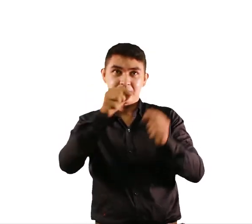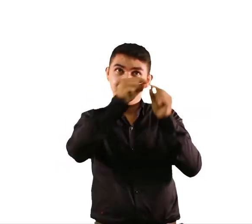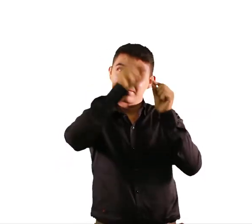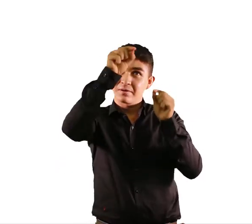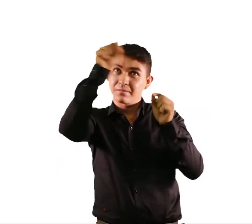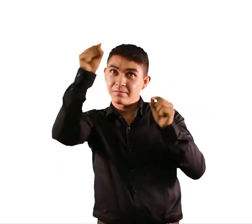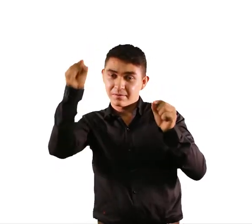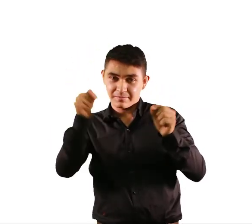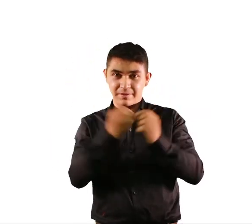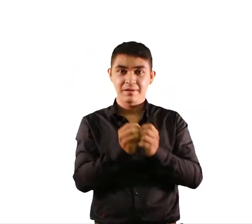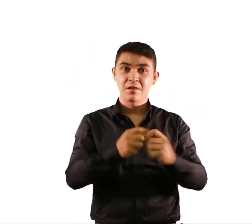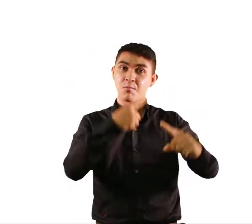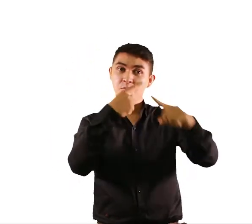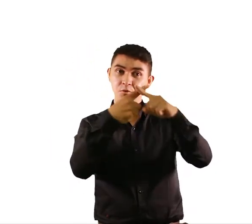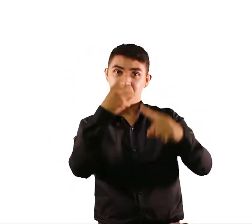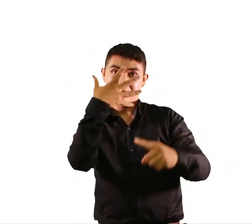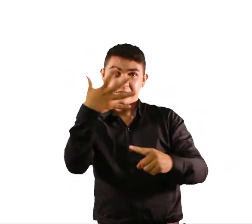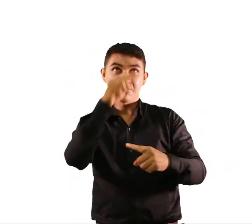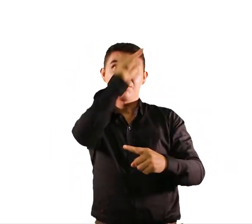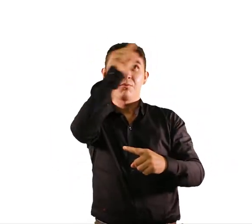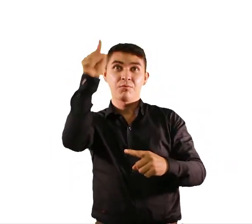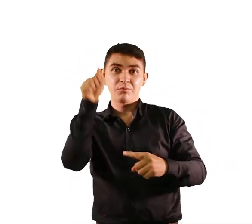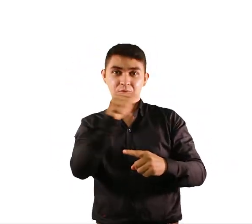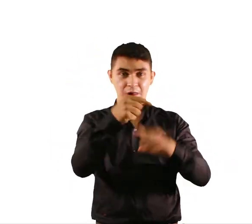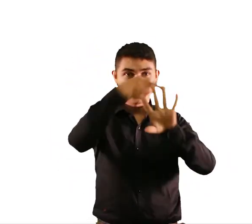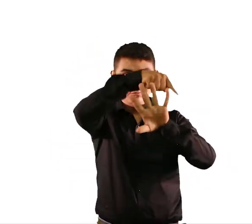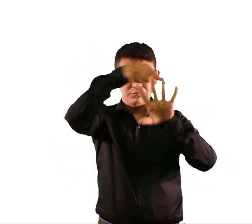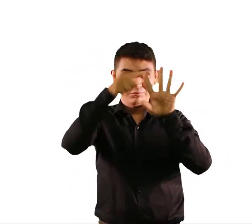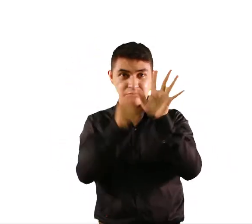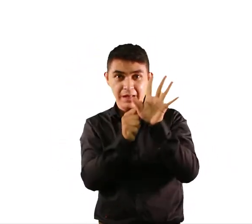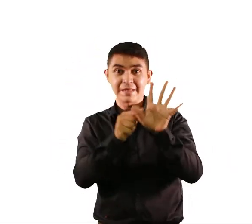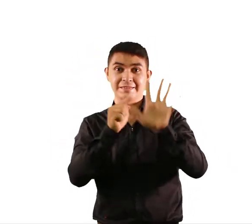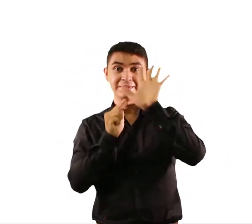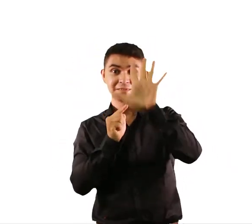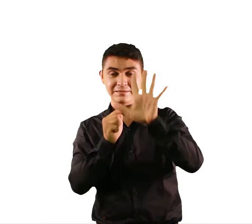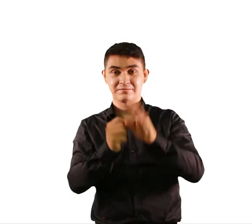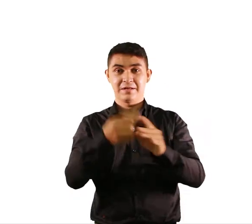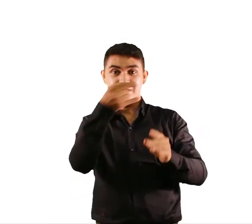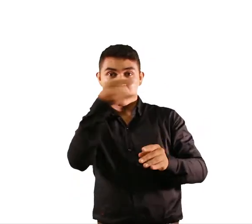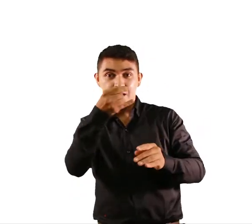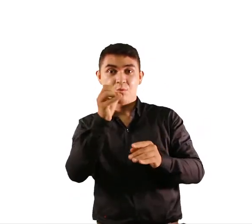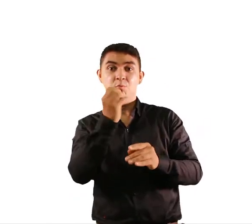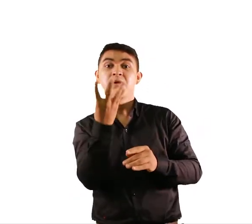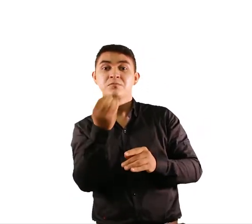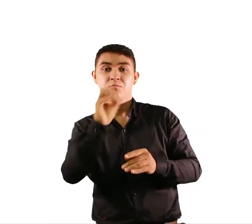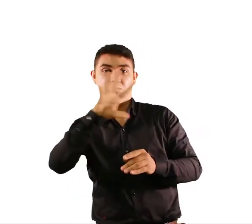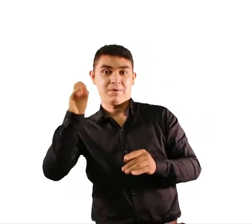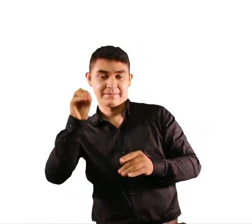por 5 lados que tiene el pentágono, nos da 40.